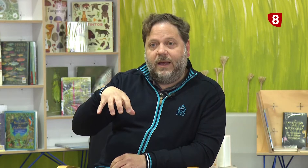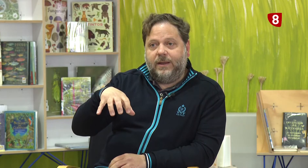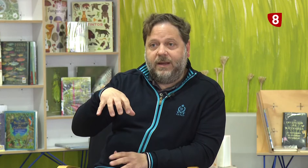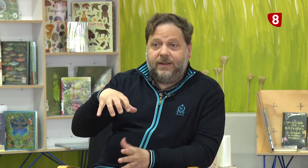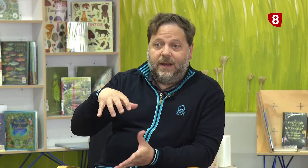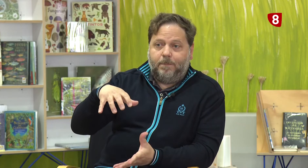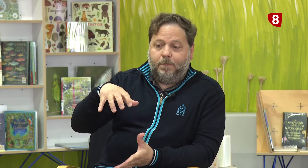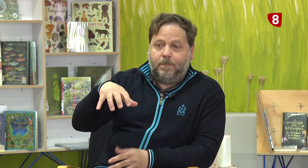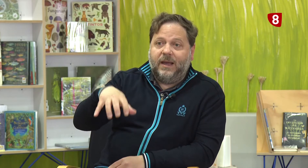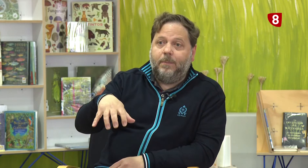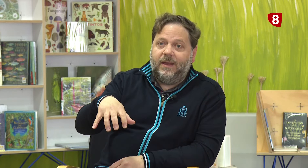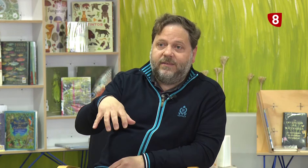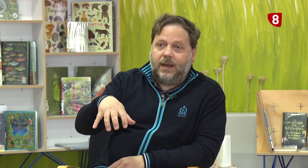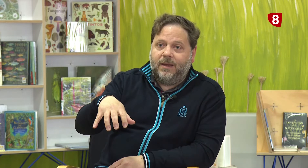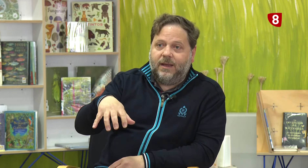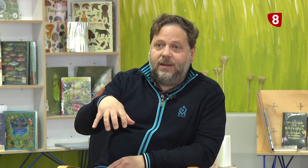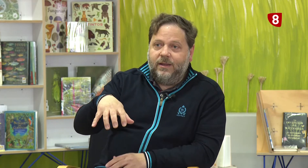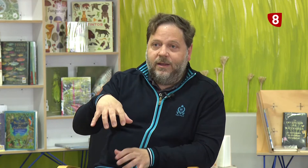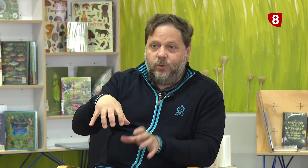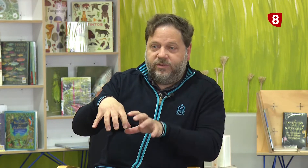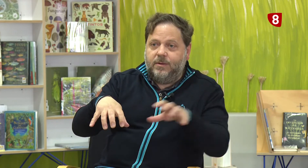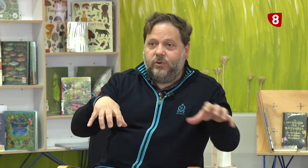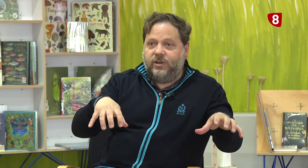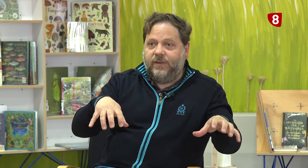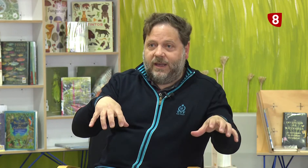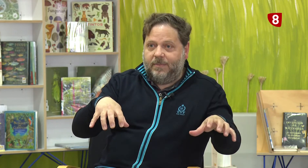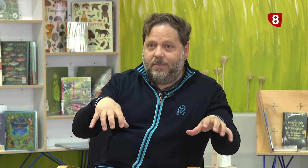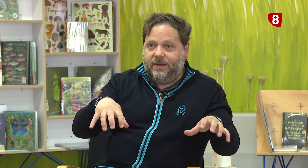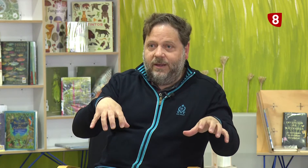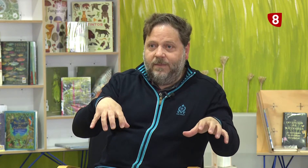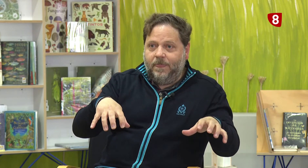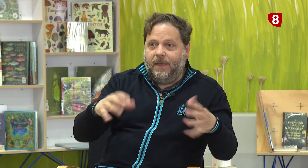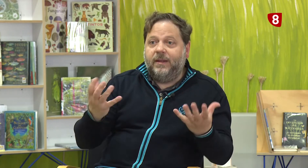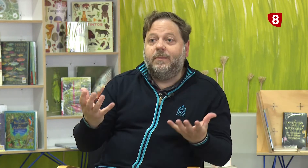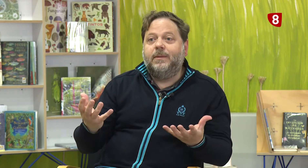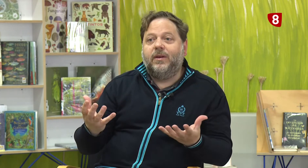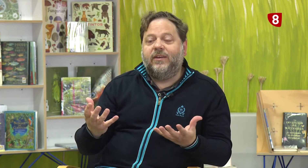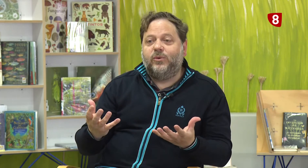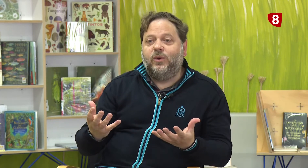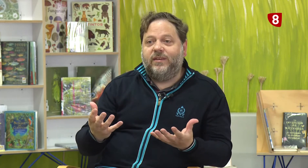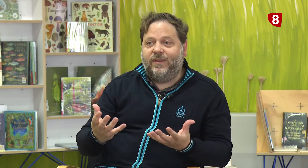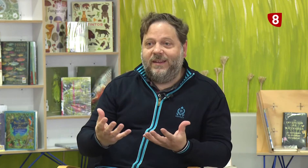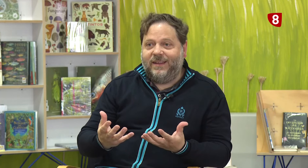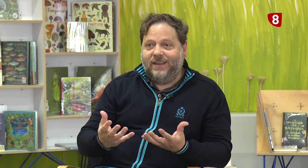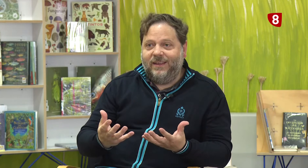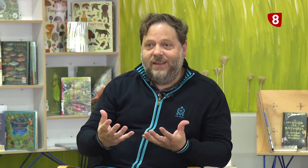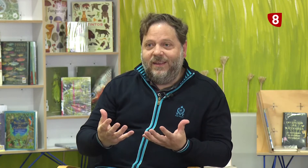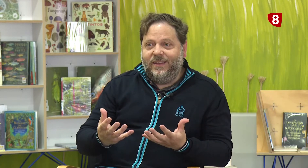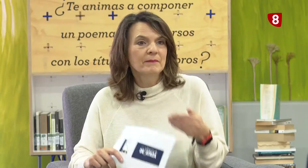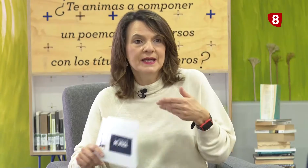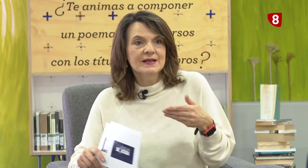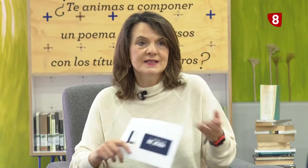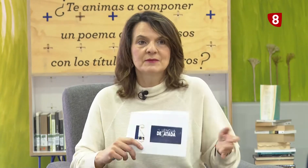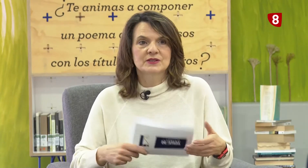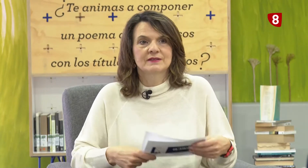por ejemplo, de la imagen de la Gran Vía de Salamanca no es el mismo signo de la Gran Vía en Madrid. Evidentemente porque la estructura es diferente. Pero